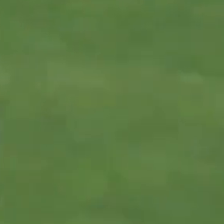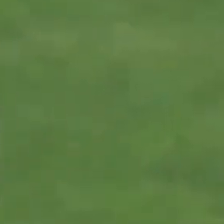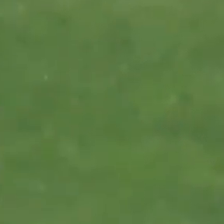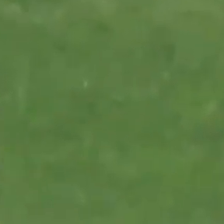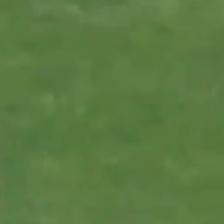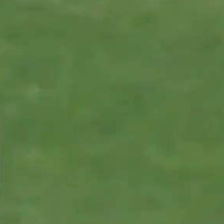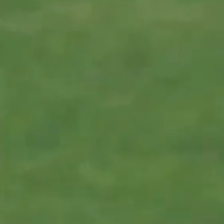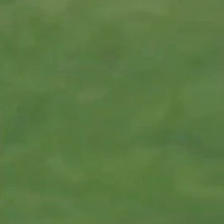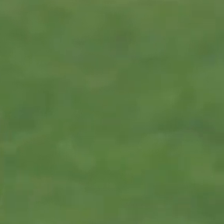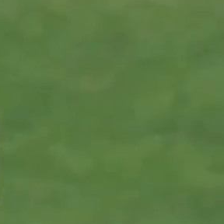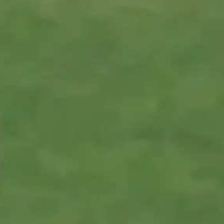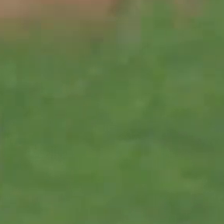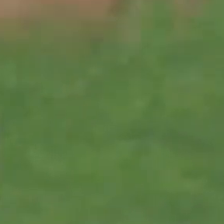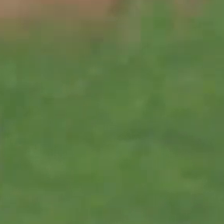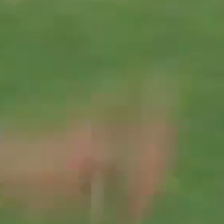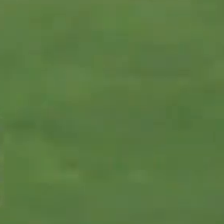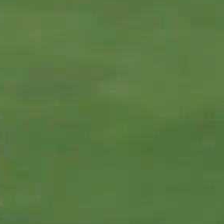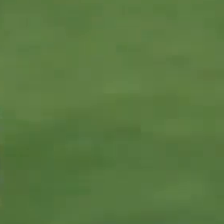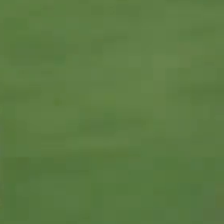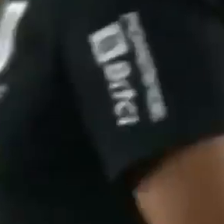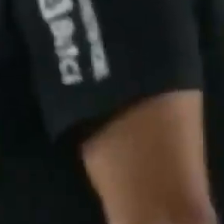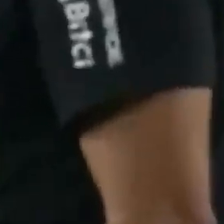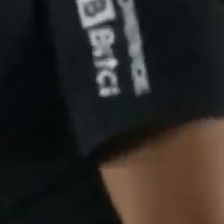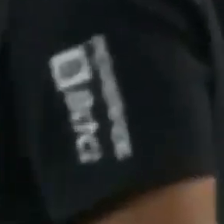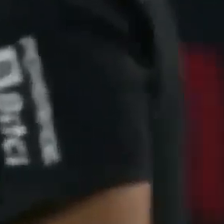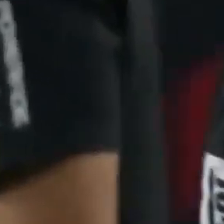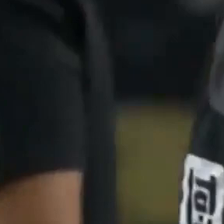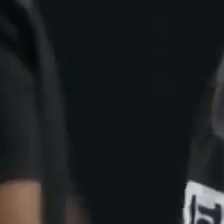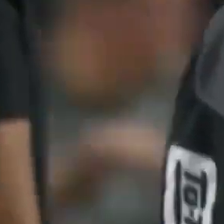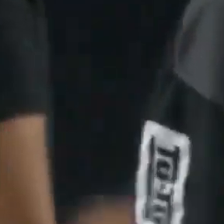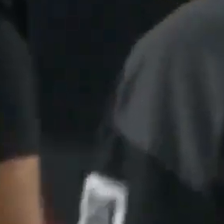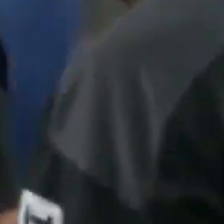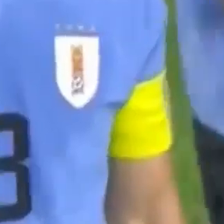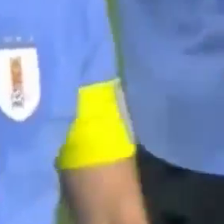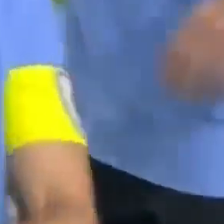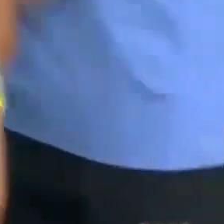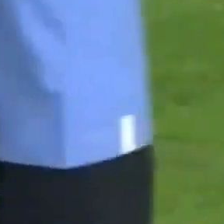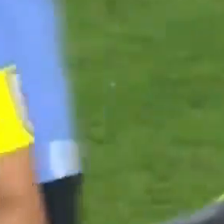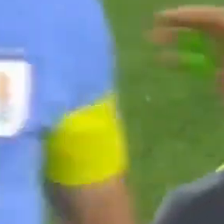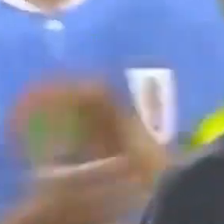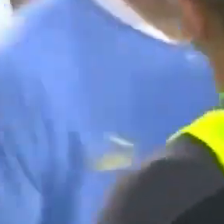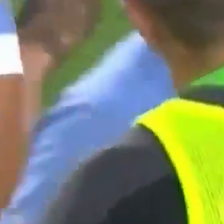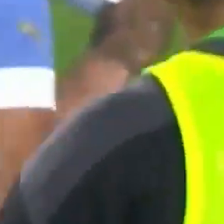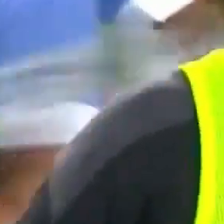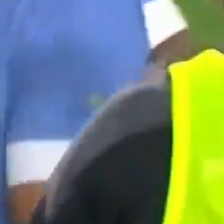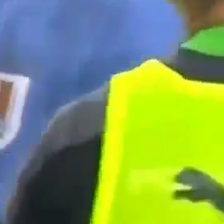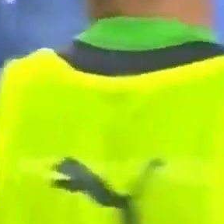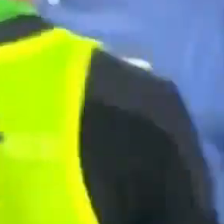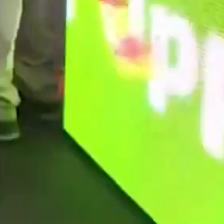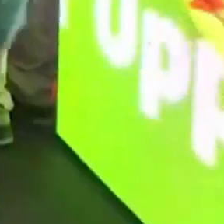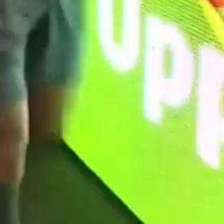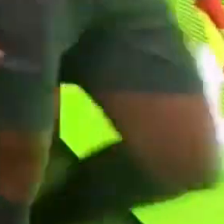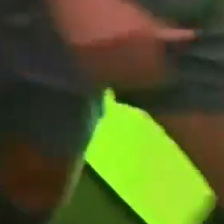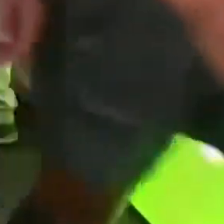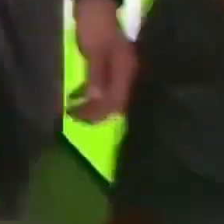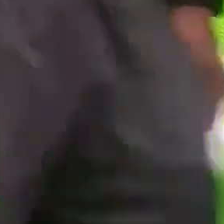próximo día domingo contra eeuu segundo amistoso y tendrá uno la semana siguiente el tercero y último de esta seguidilla de